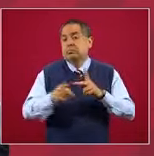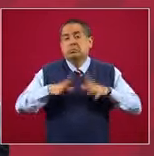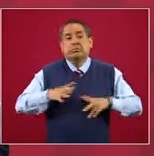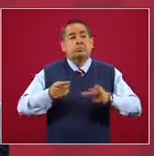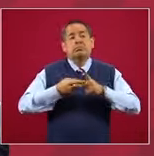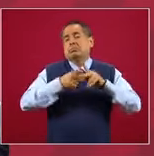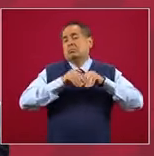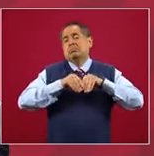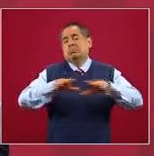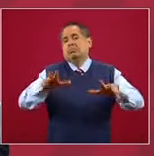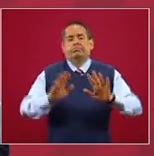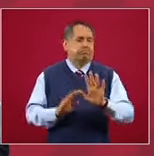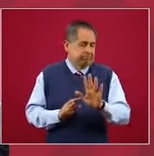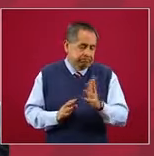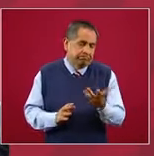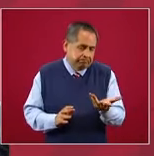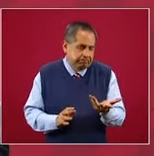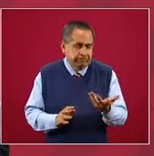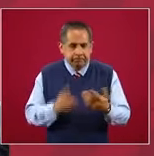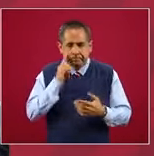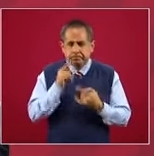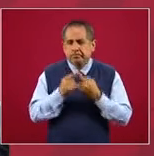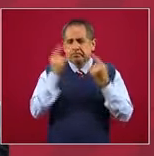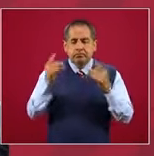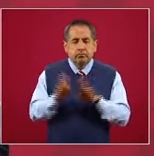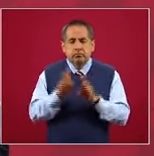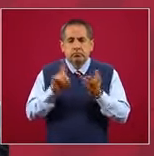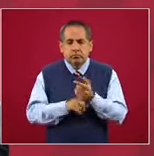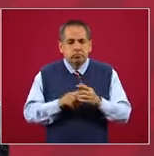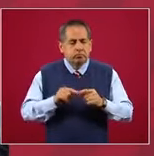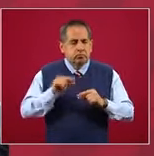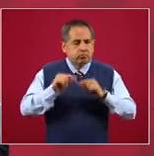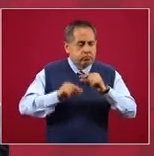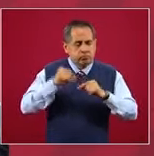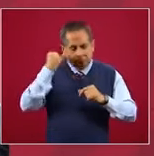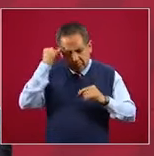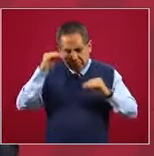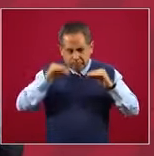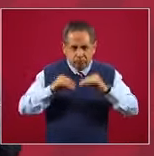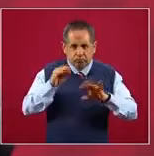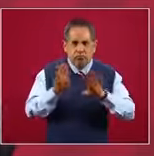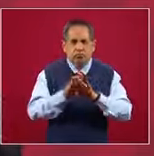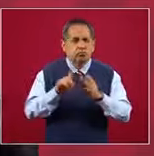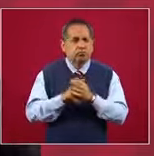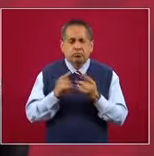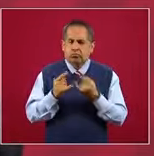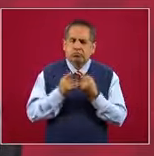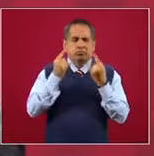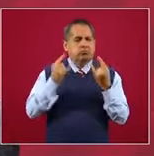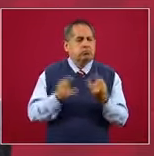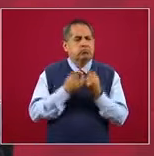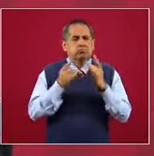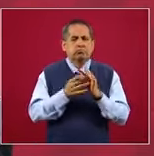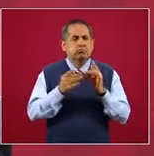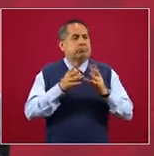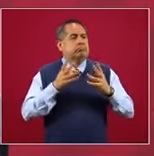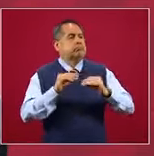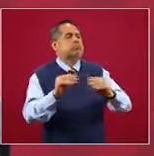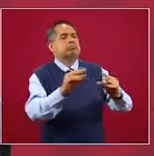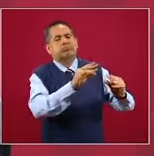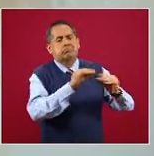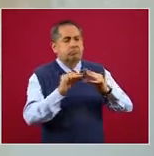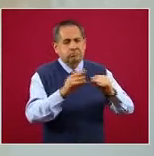interesante porque también esa experiencia refleja cómo se va construyendo una historia, una narrativa